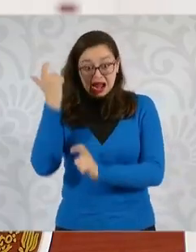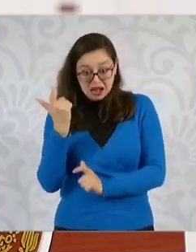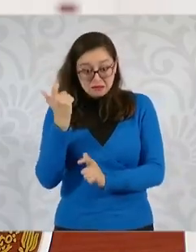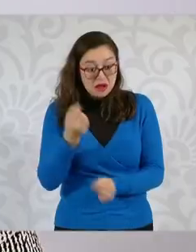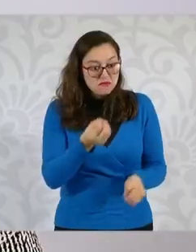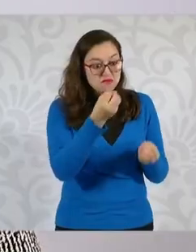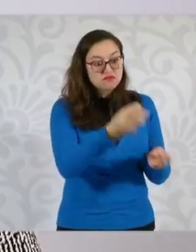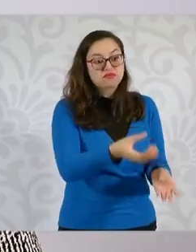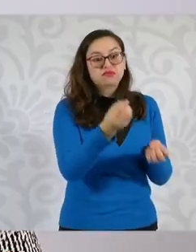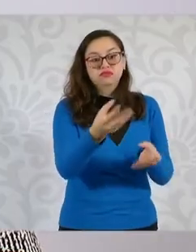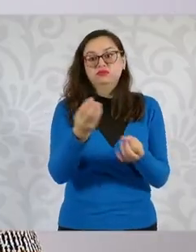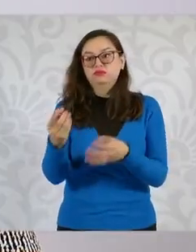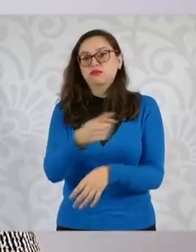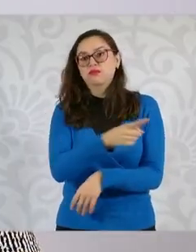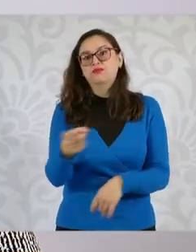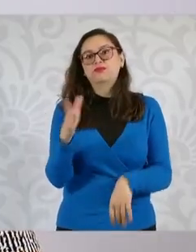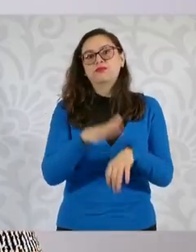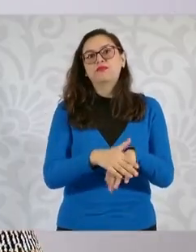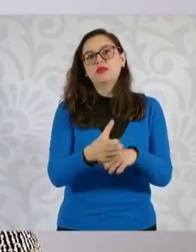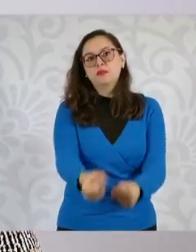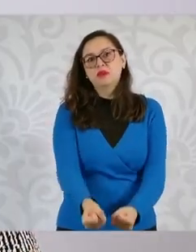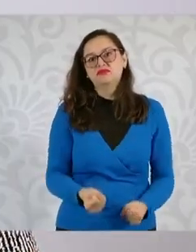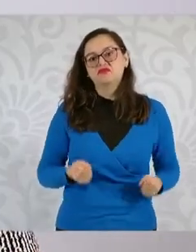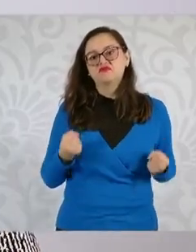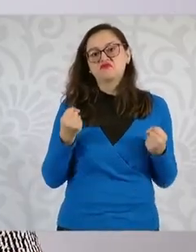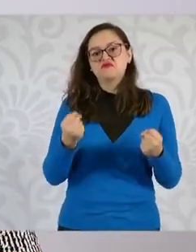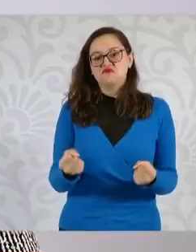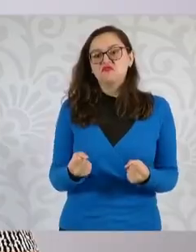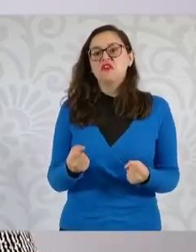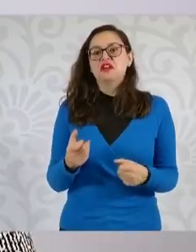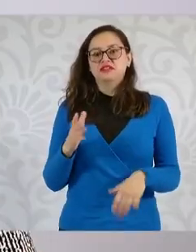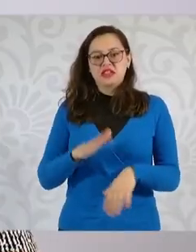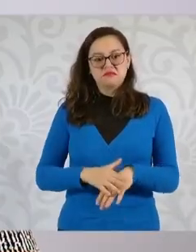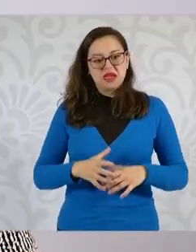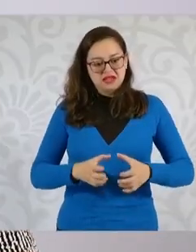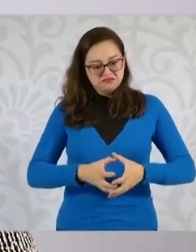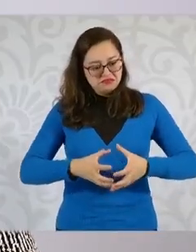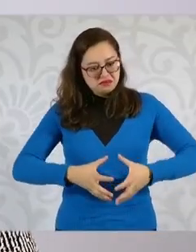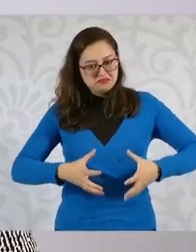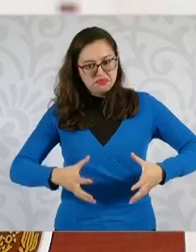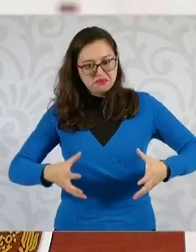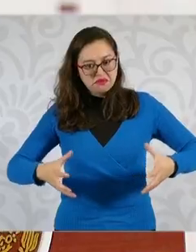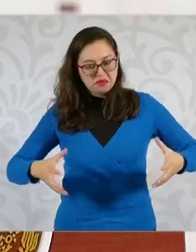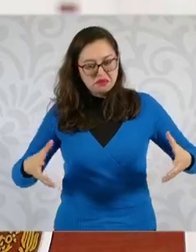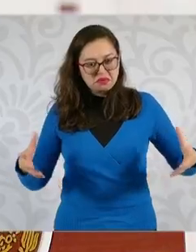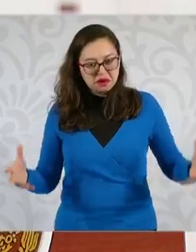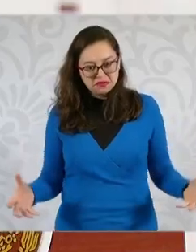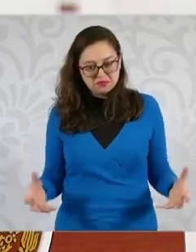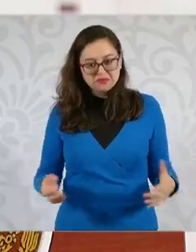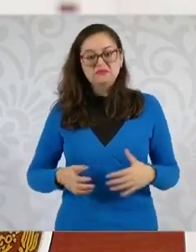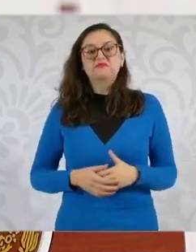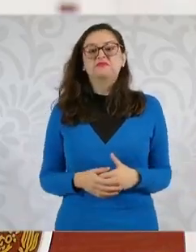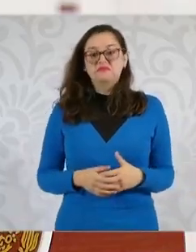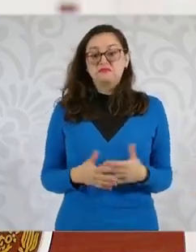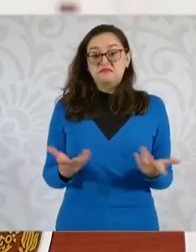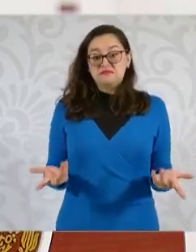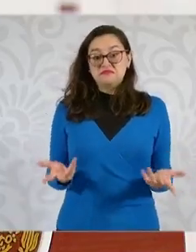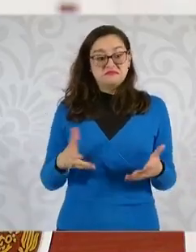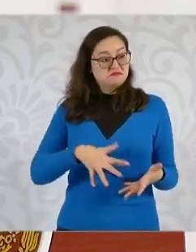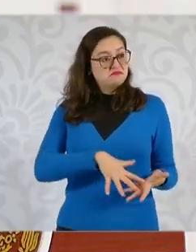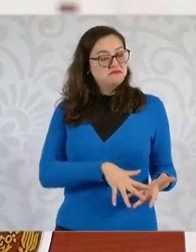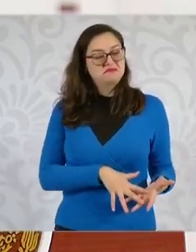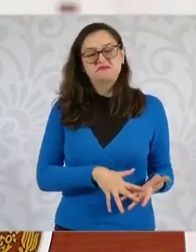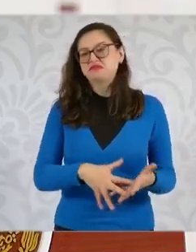para potenciar la capacidad de actuación de estos grupos y generó una espiral de